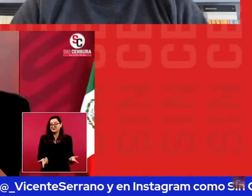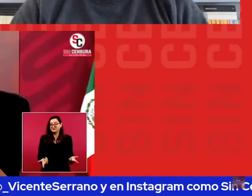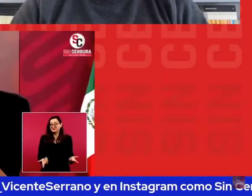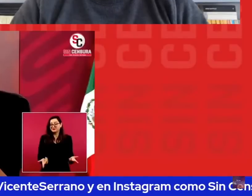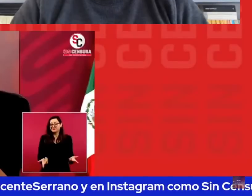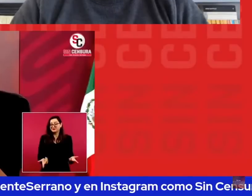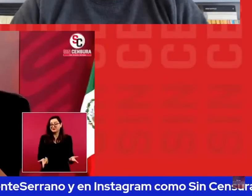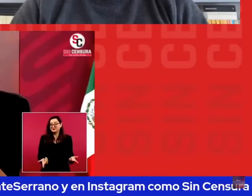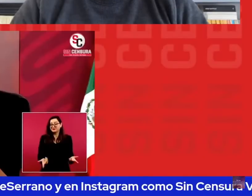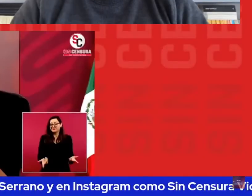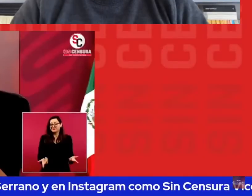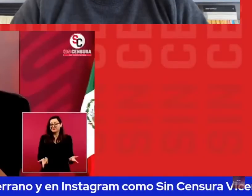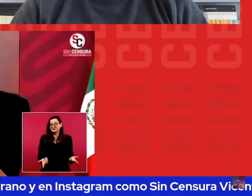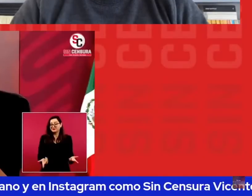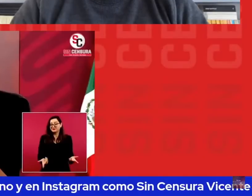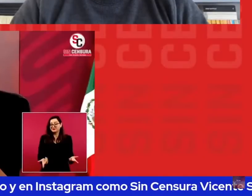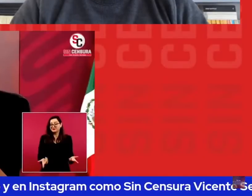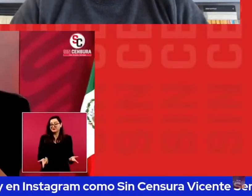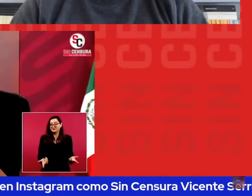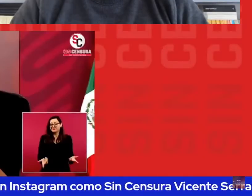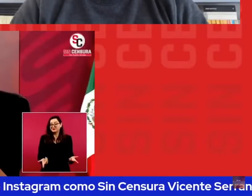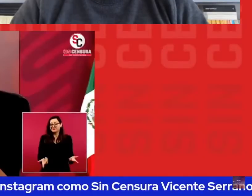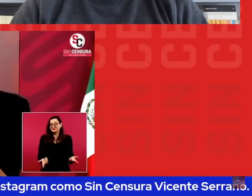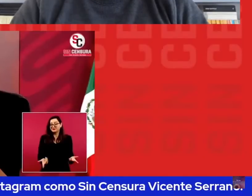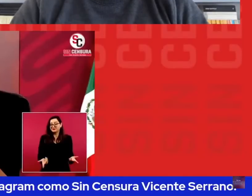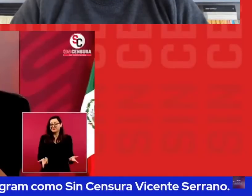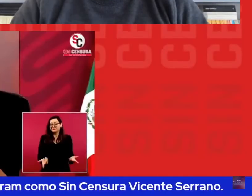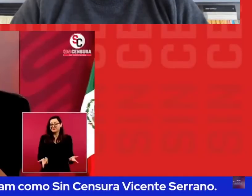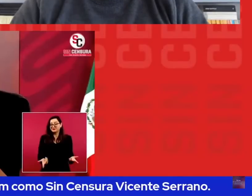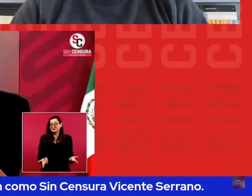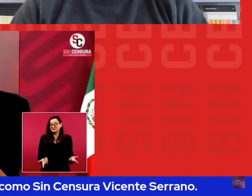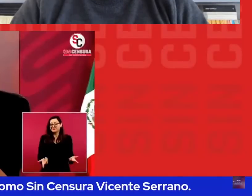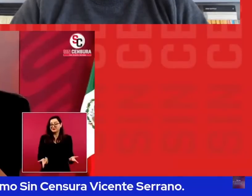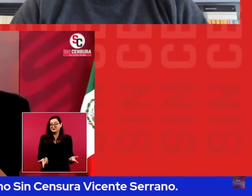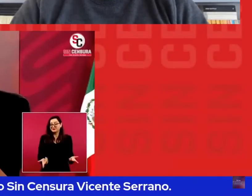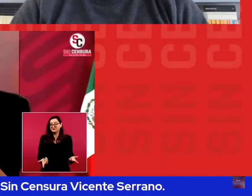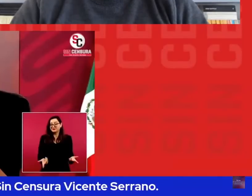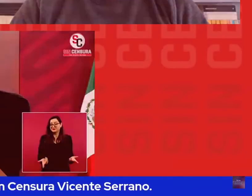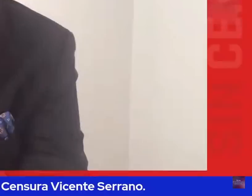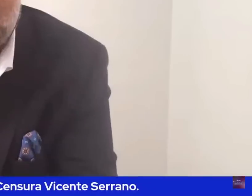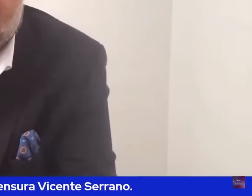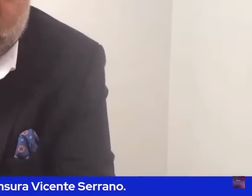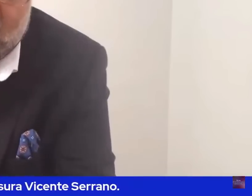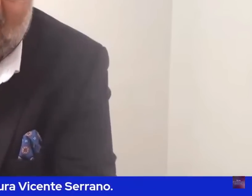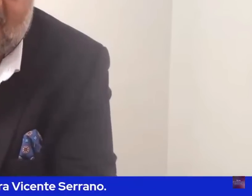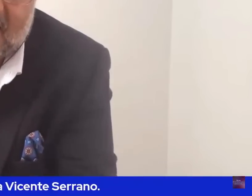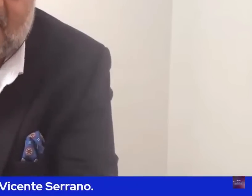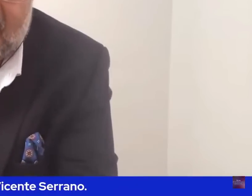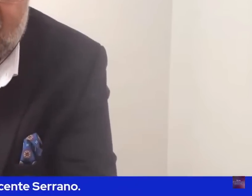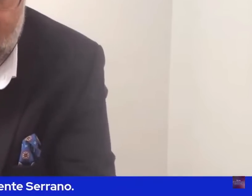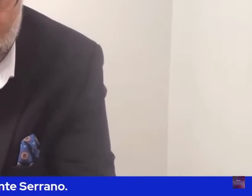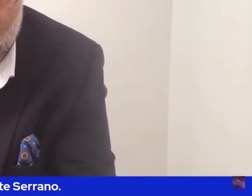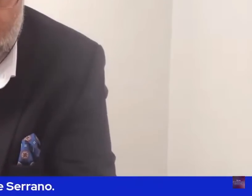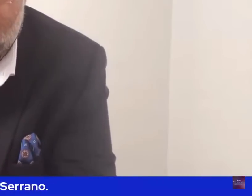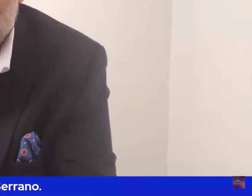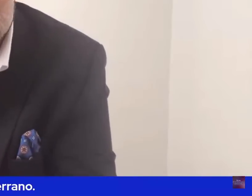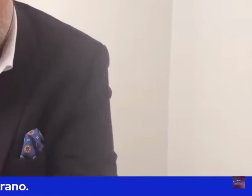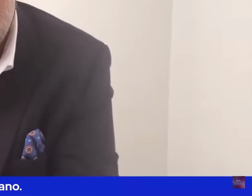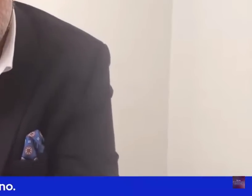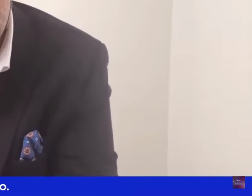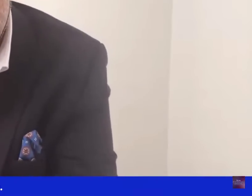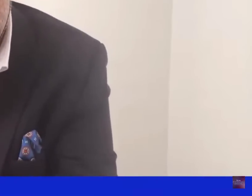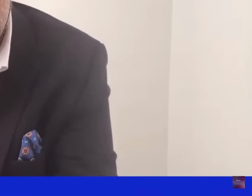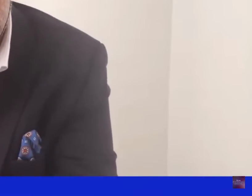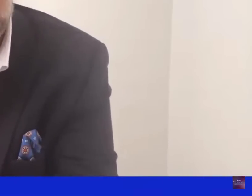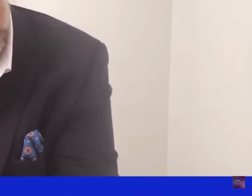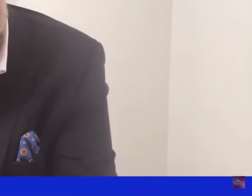que existe la posibilidad de que también este atentado haya sido para buscar desestabilizar a su gobierno.